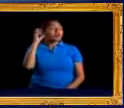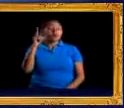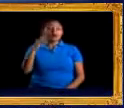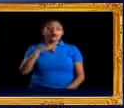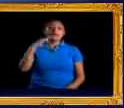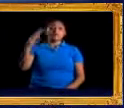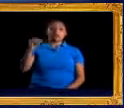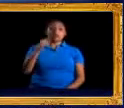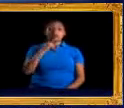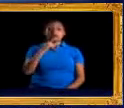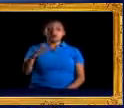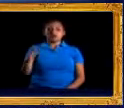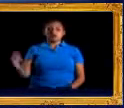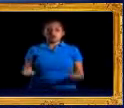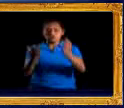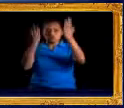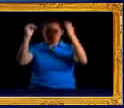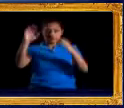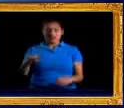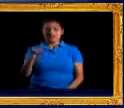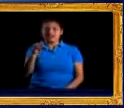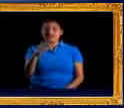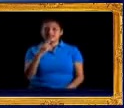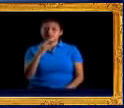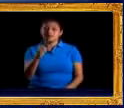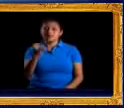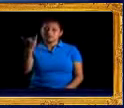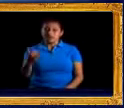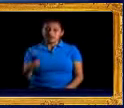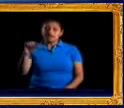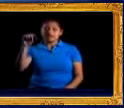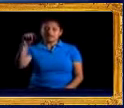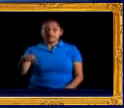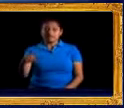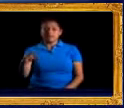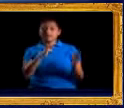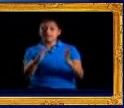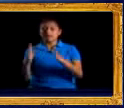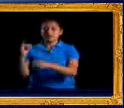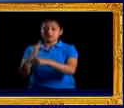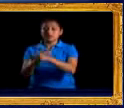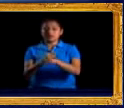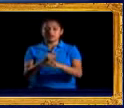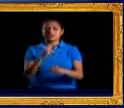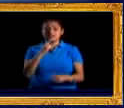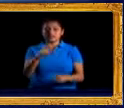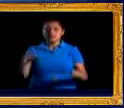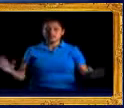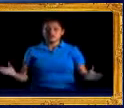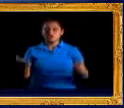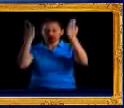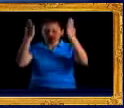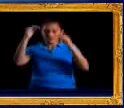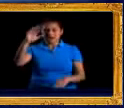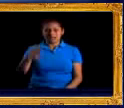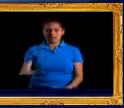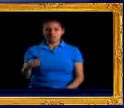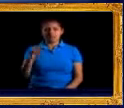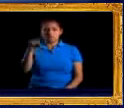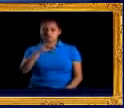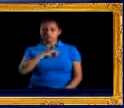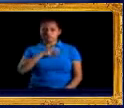acá. Ahí, hermano, ya están preparando a la iglesia, le están diciendo: sube acá, vas a ser